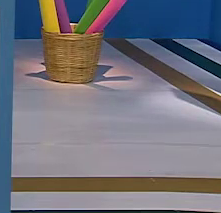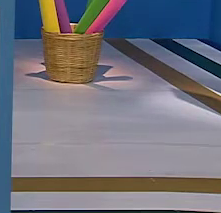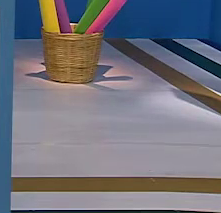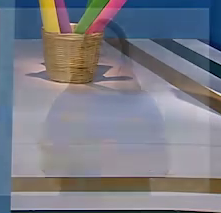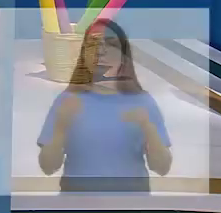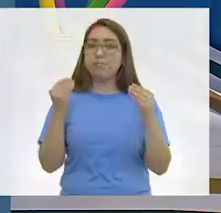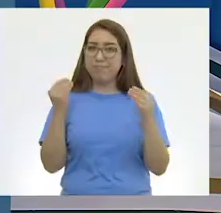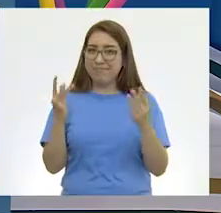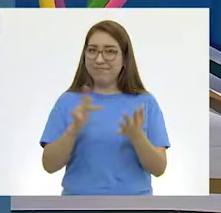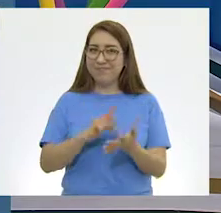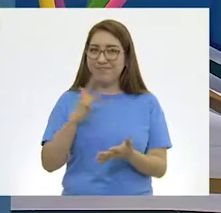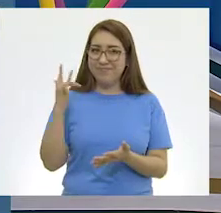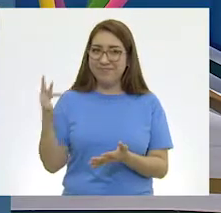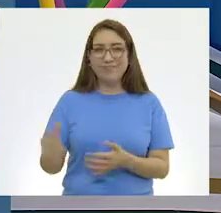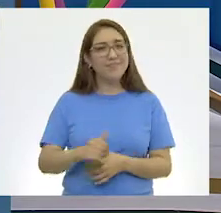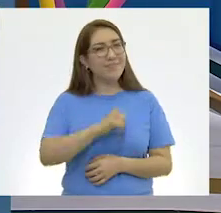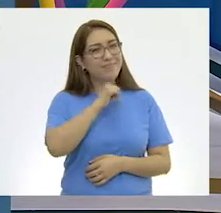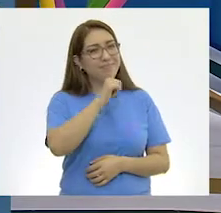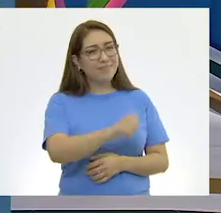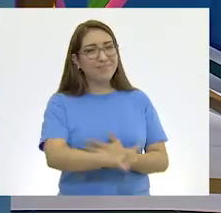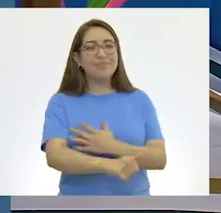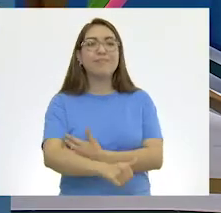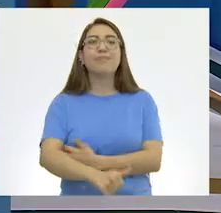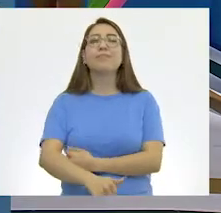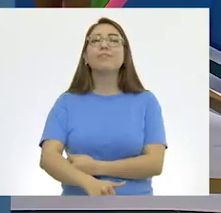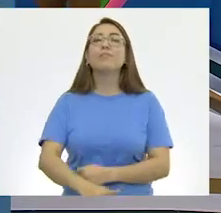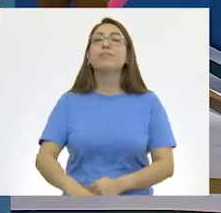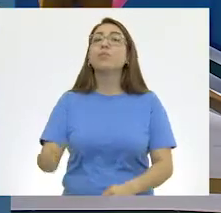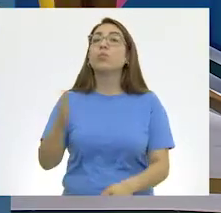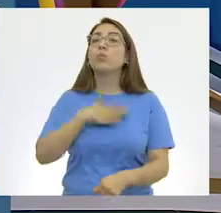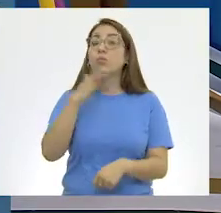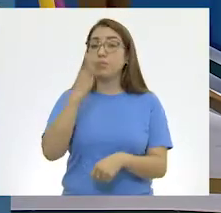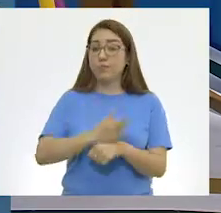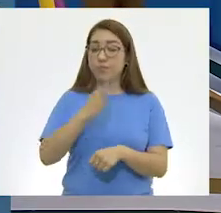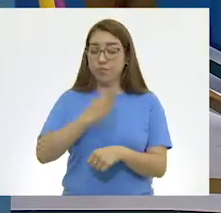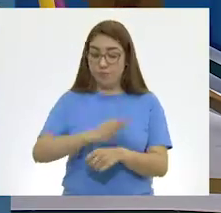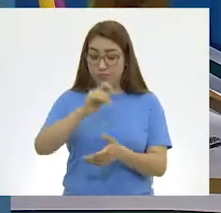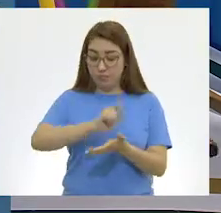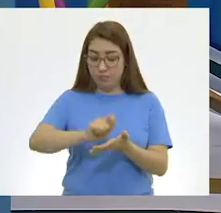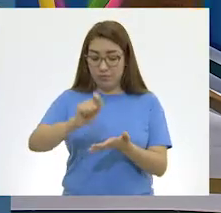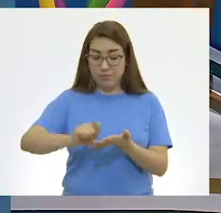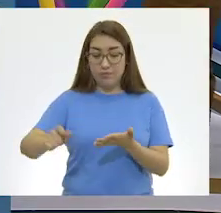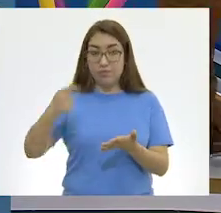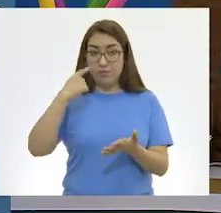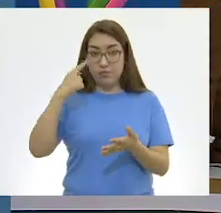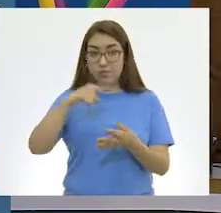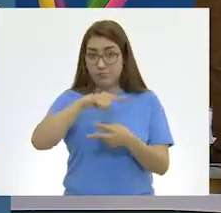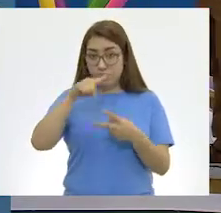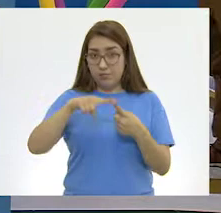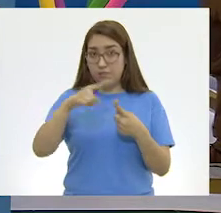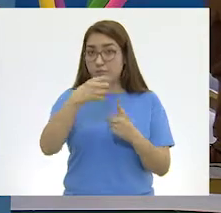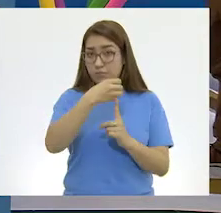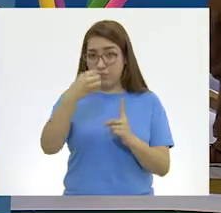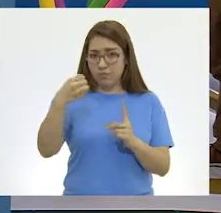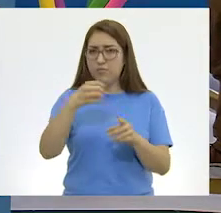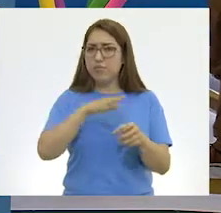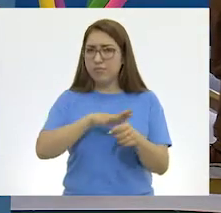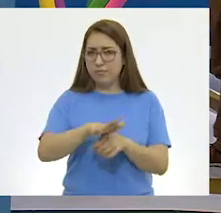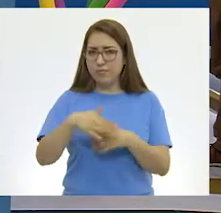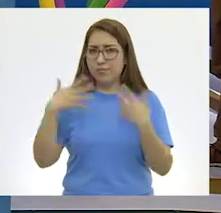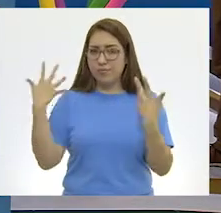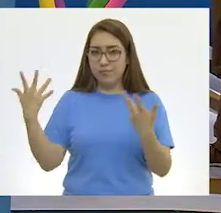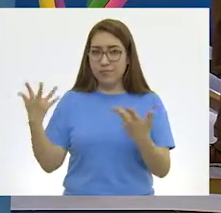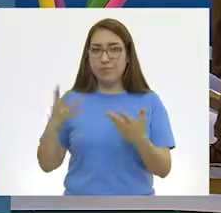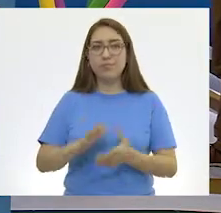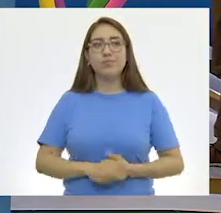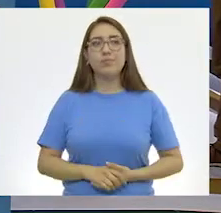Muchas gracias, Juan Carlos. No, ¿de qué, maestra? Entonces, vamos a escribir la siguiente oración que habla